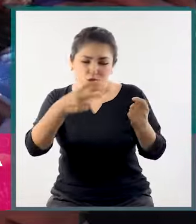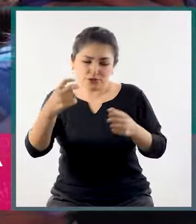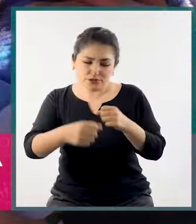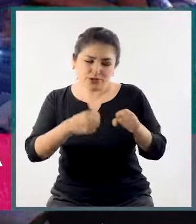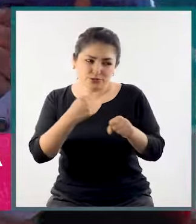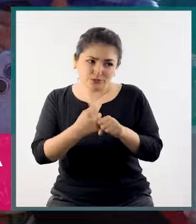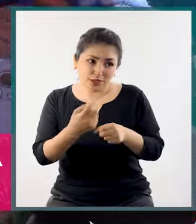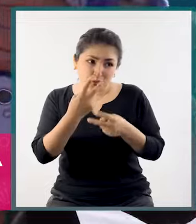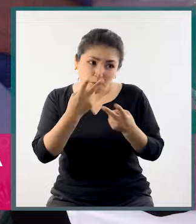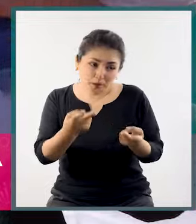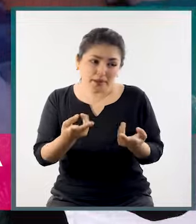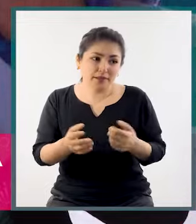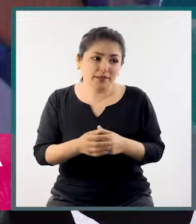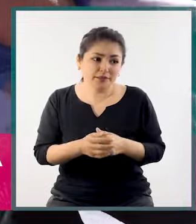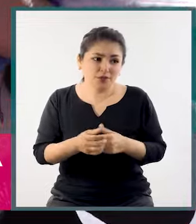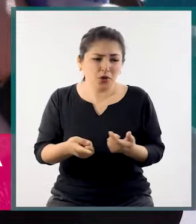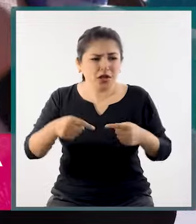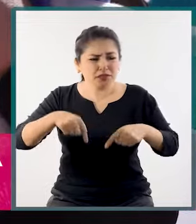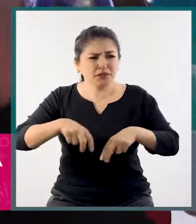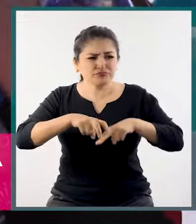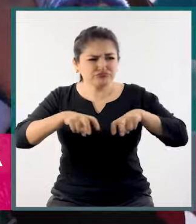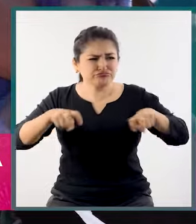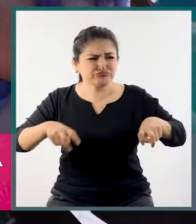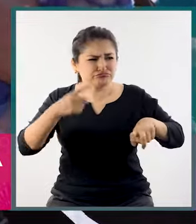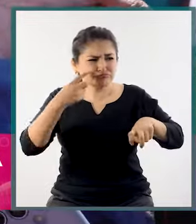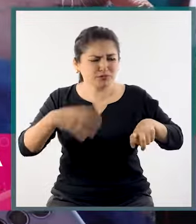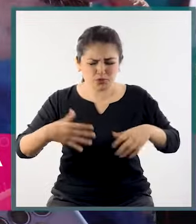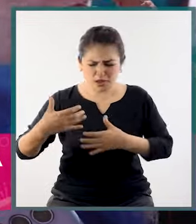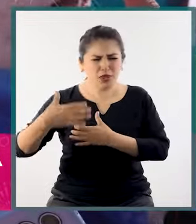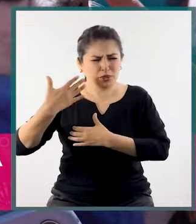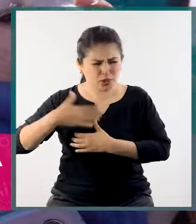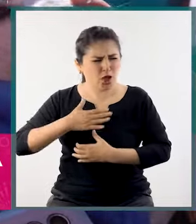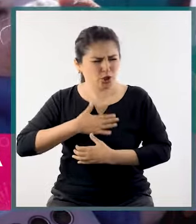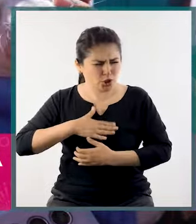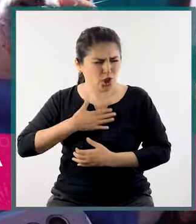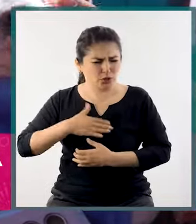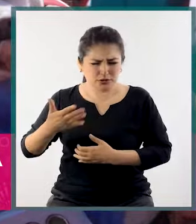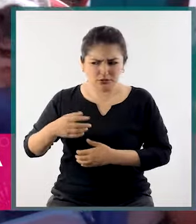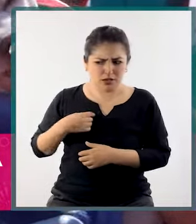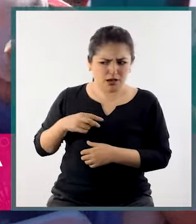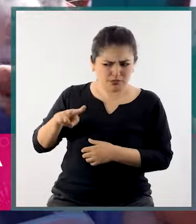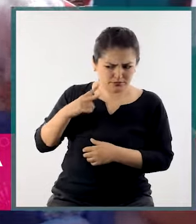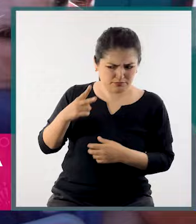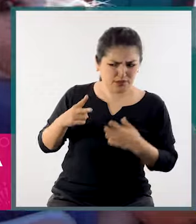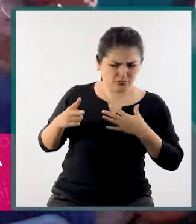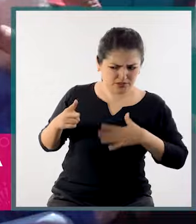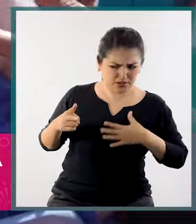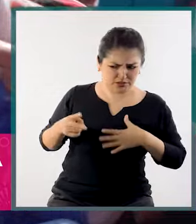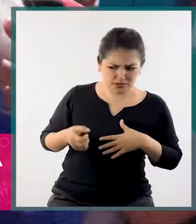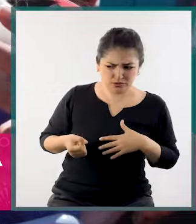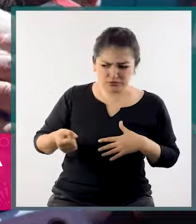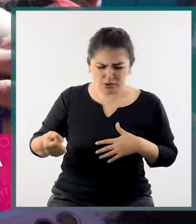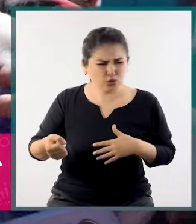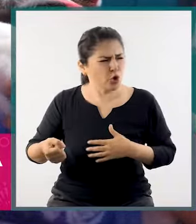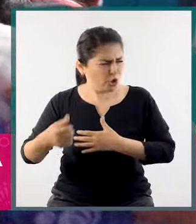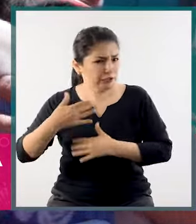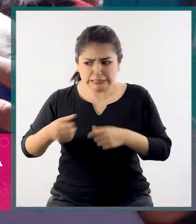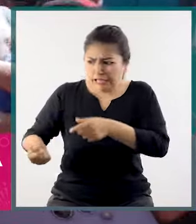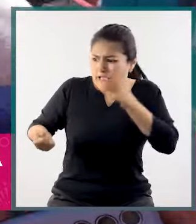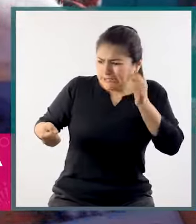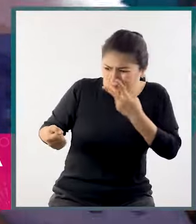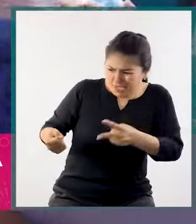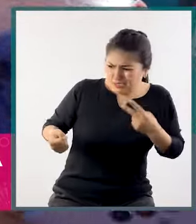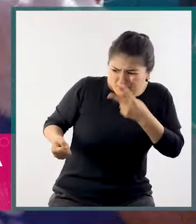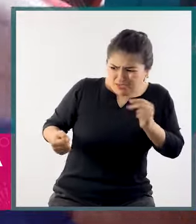fiesta del Bicentenario de Junín, y estar presente en esta fiesta. No, es tranquilo. ¿Cómo se hace? Se nota que es tranquilo, se nota. No, ya está